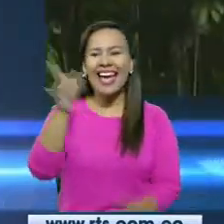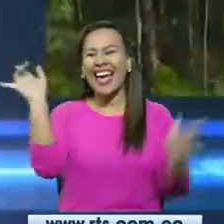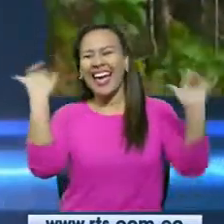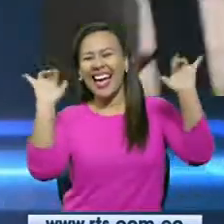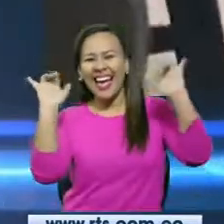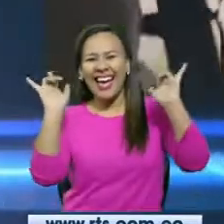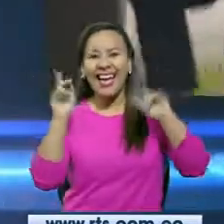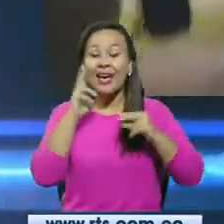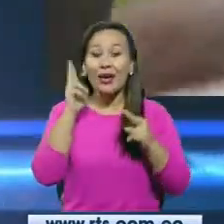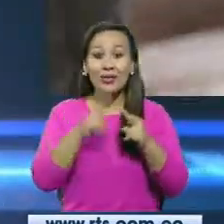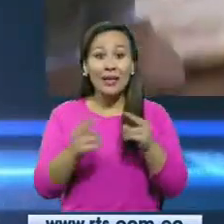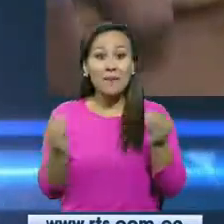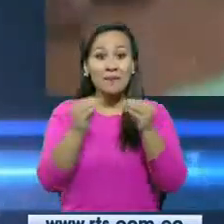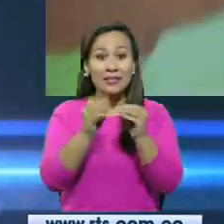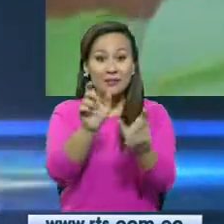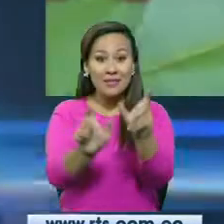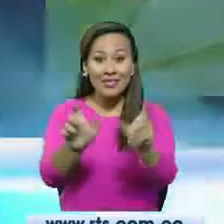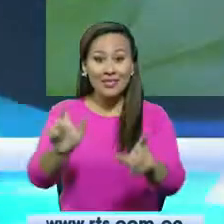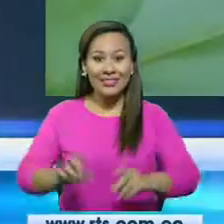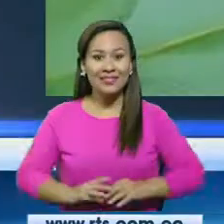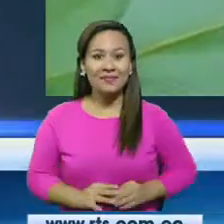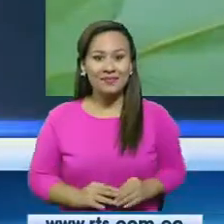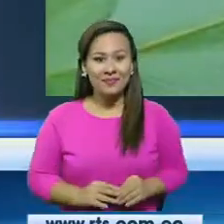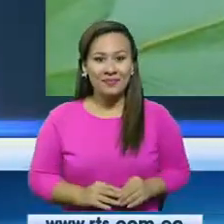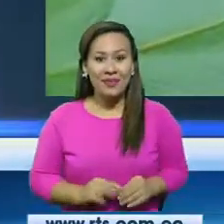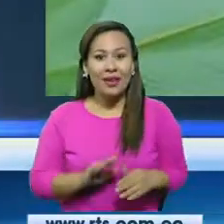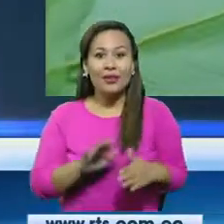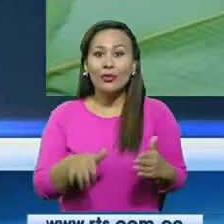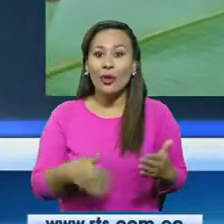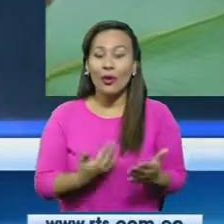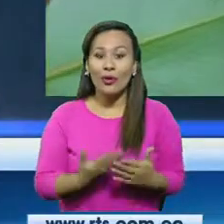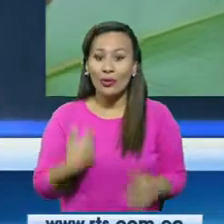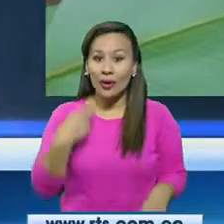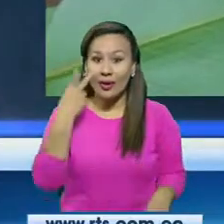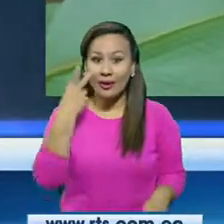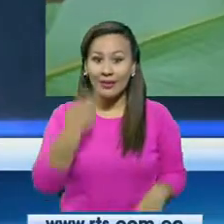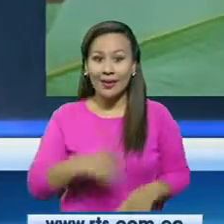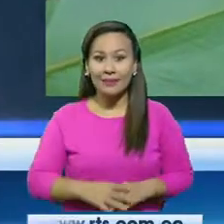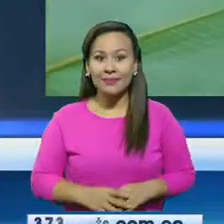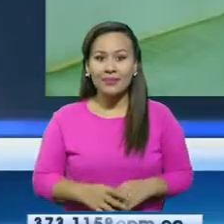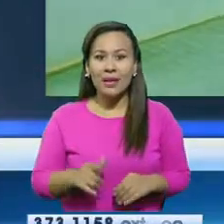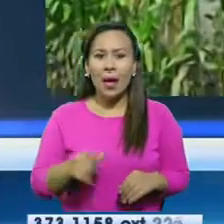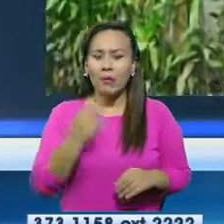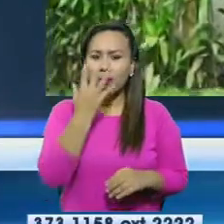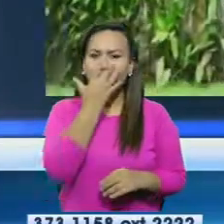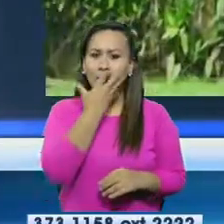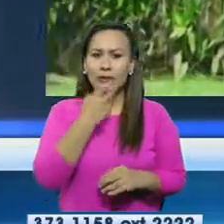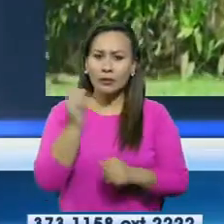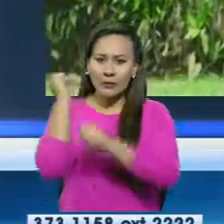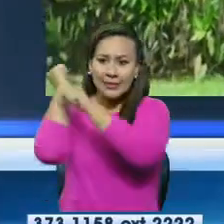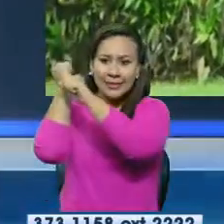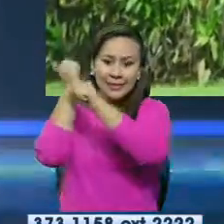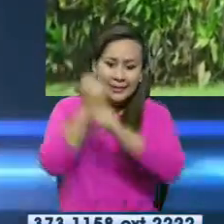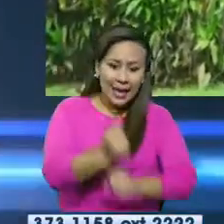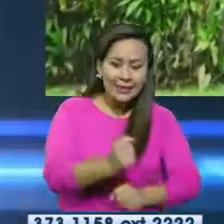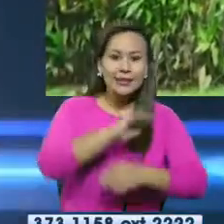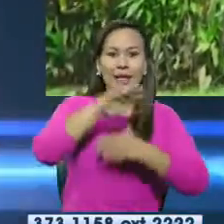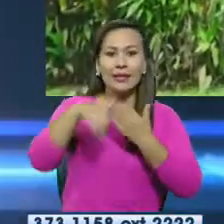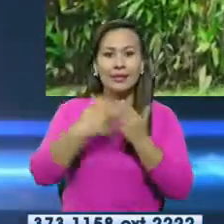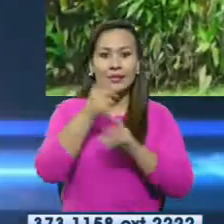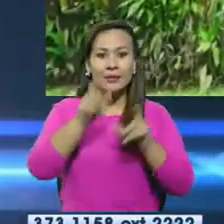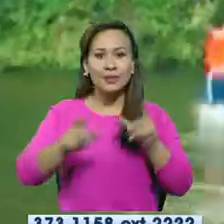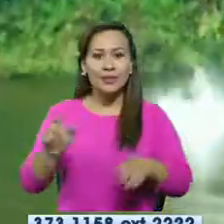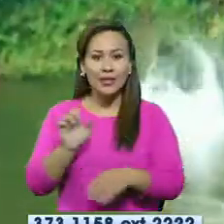y conocer gente. Y llevarlas a ese mundo mágico que les ofrece Pastaza al resto de los ecuatorianos y